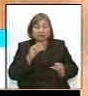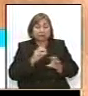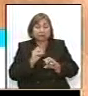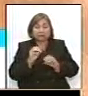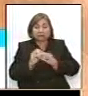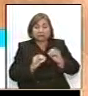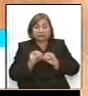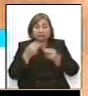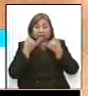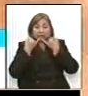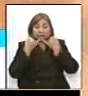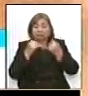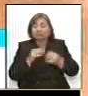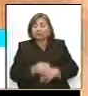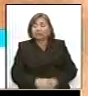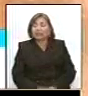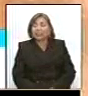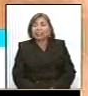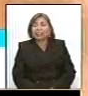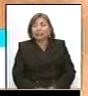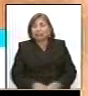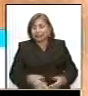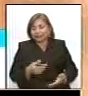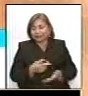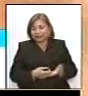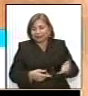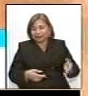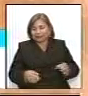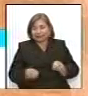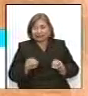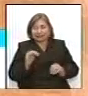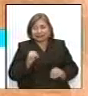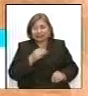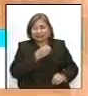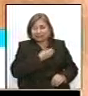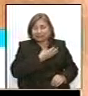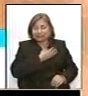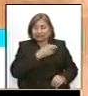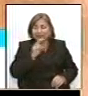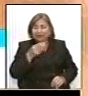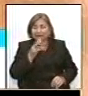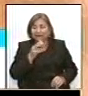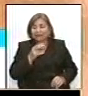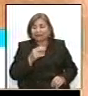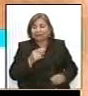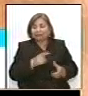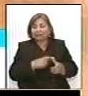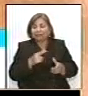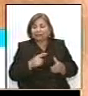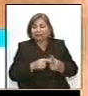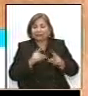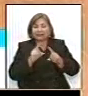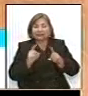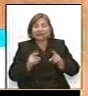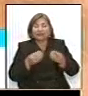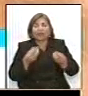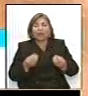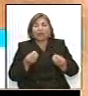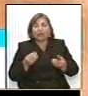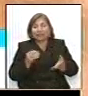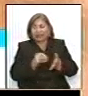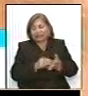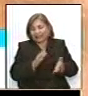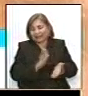elaboración de los informes de semana de representación de los meses de mayo y abril de 2017, entonces la pregunta es cómo es que estos